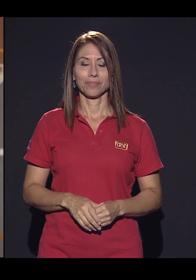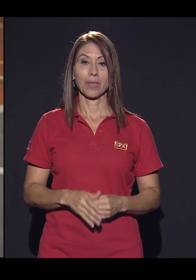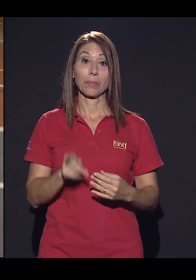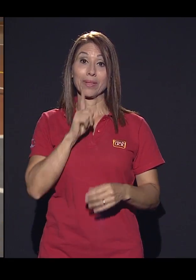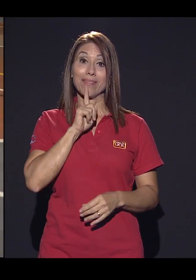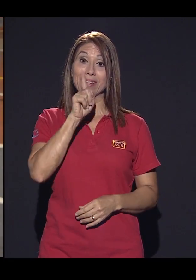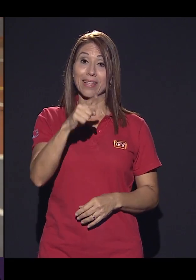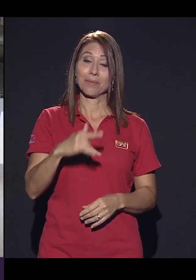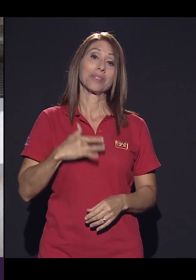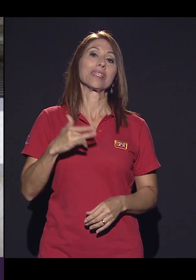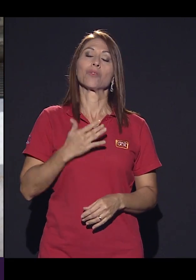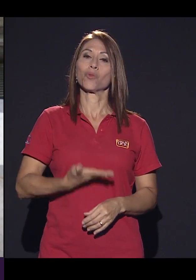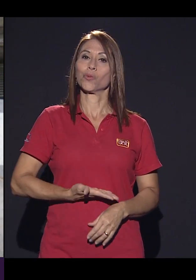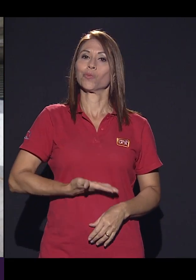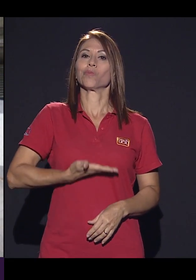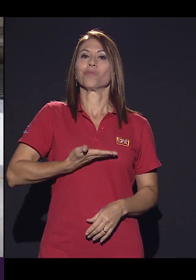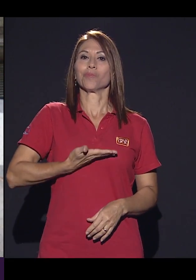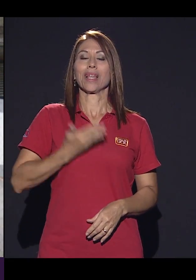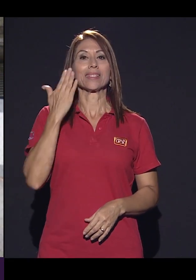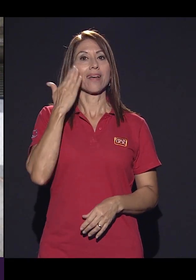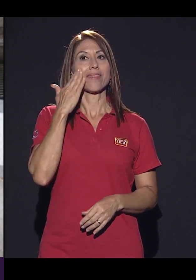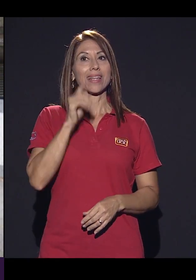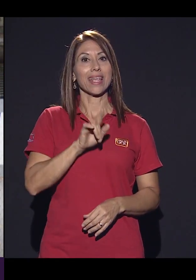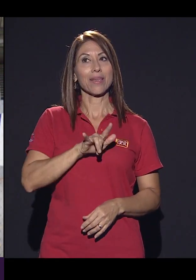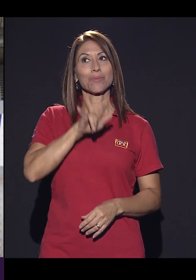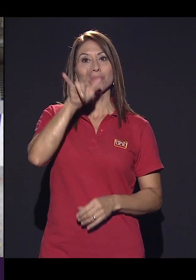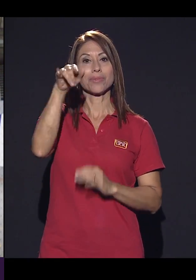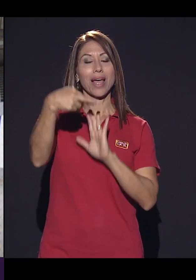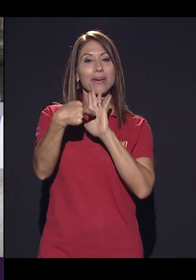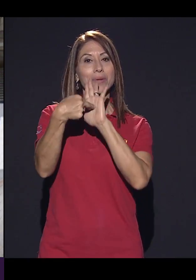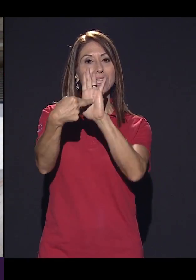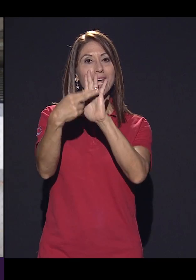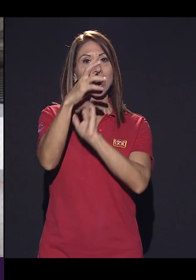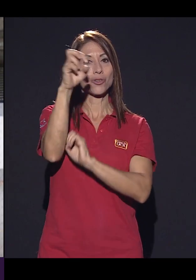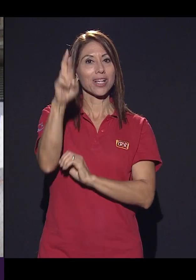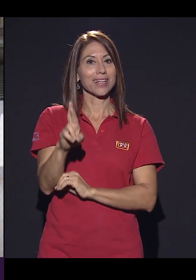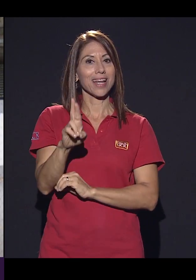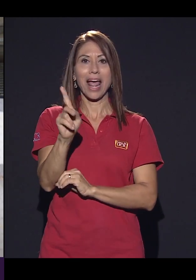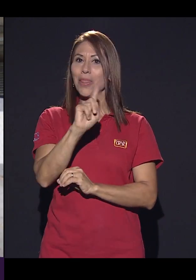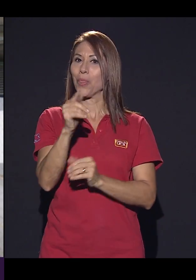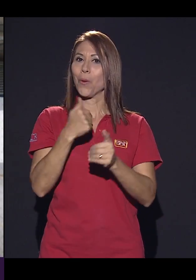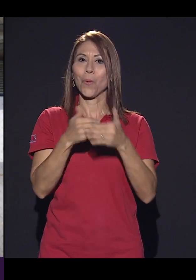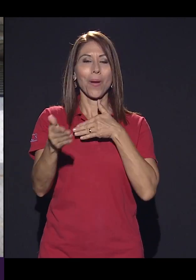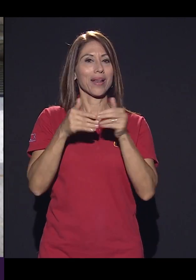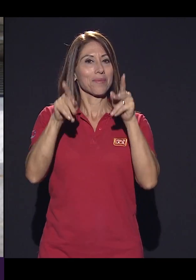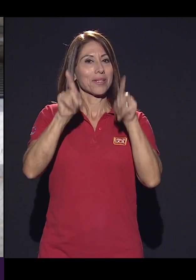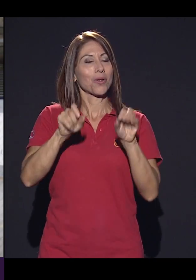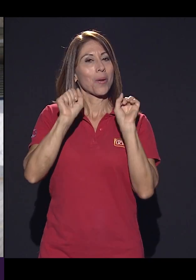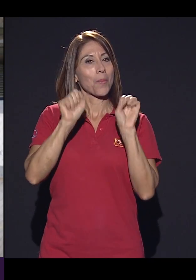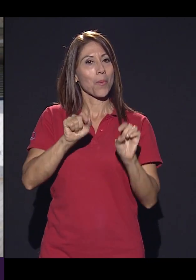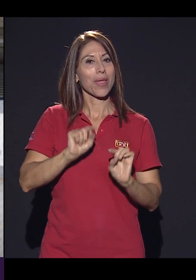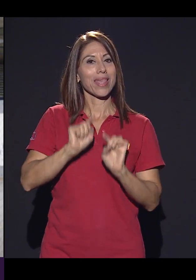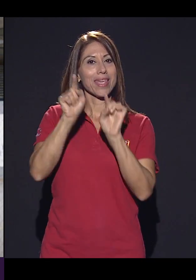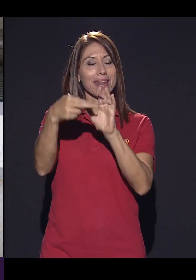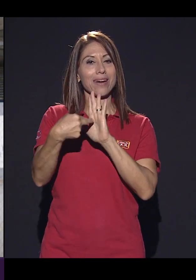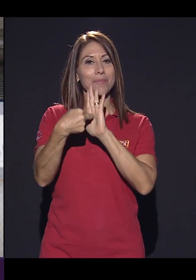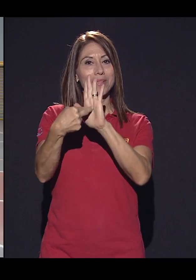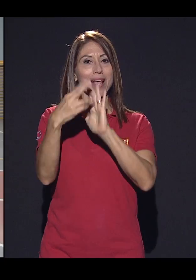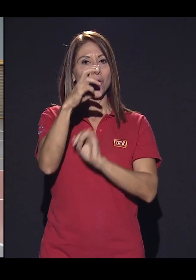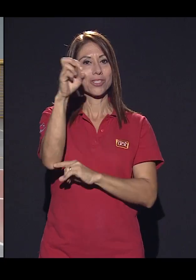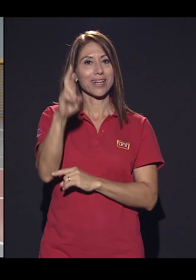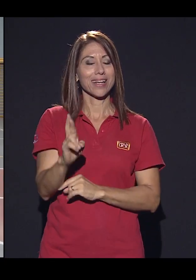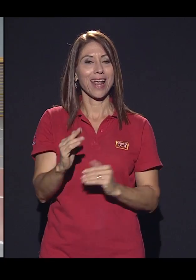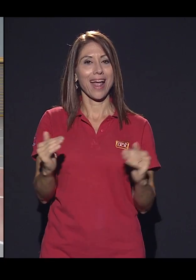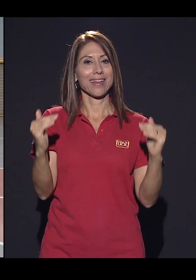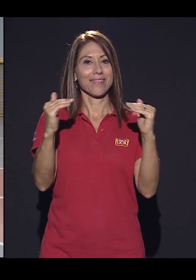Pues la verdad es que me siento muy orgulloso de saber que ir a representar a Costa Rica, no cualquiera puede ir a representar a Costa Rica